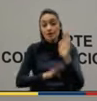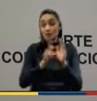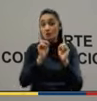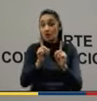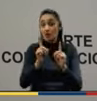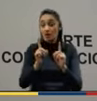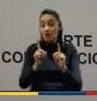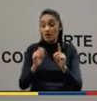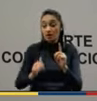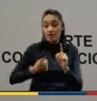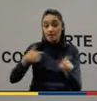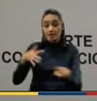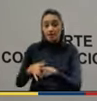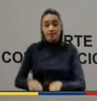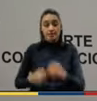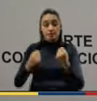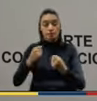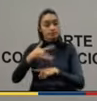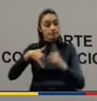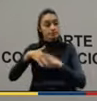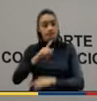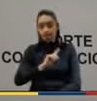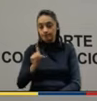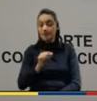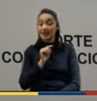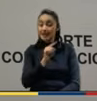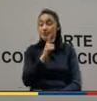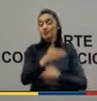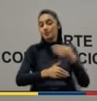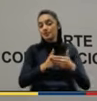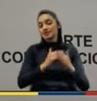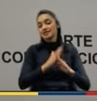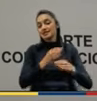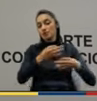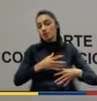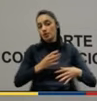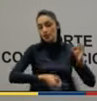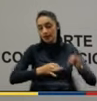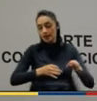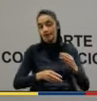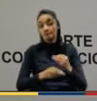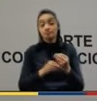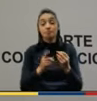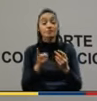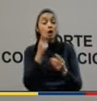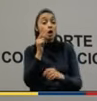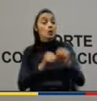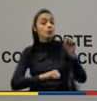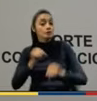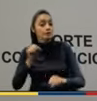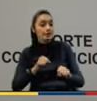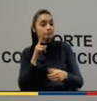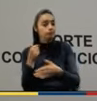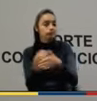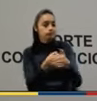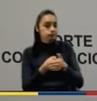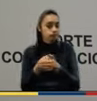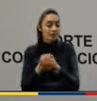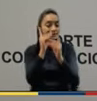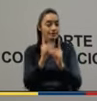llama la atención los problemas de inseguridad jurídica y los procesos indefinidos. La posibilidad de reexaminar constantemente las